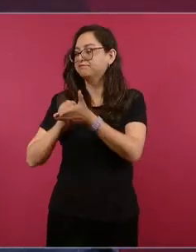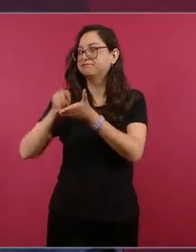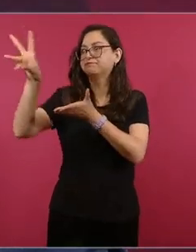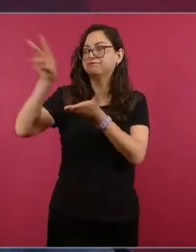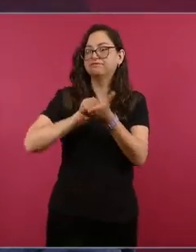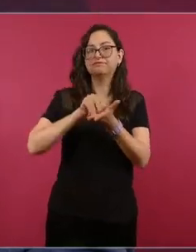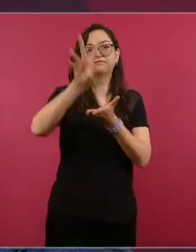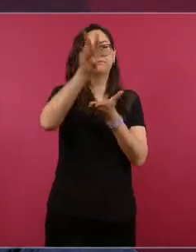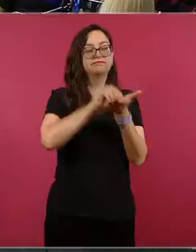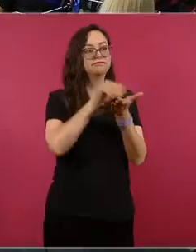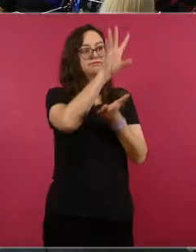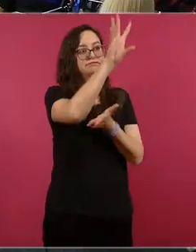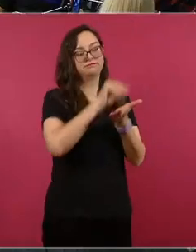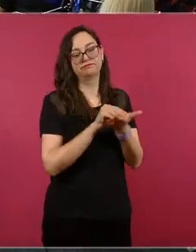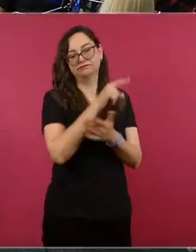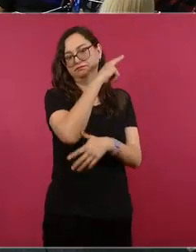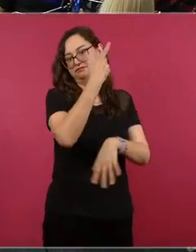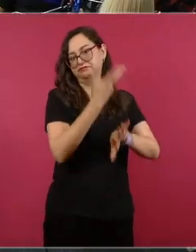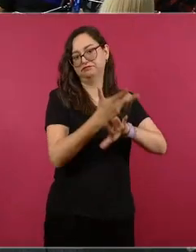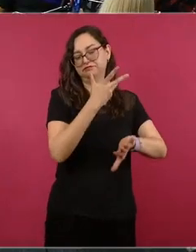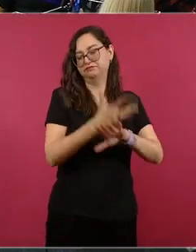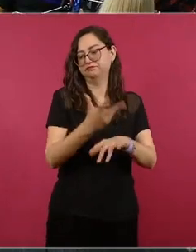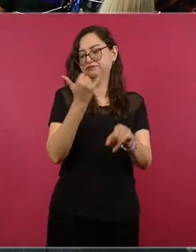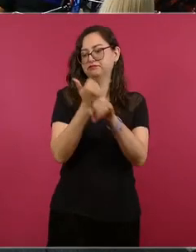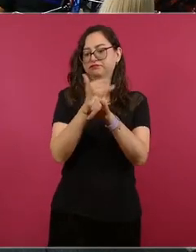Las agencias.